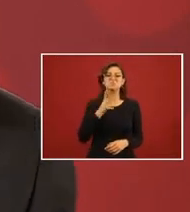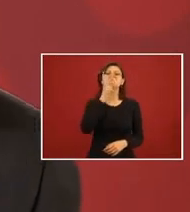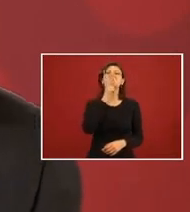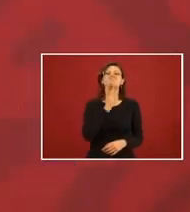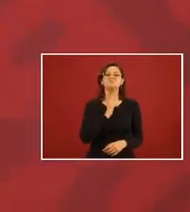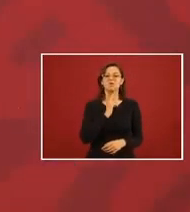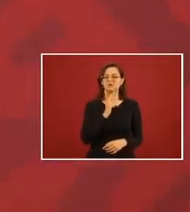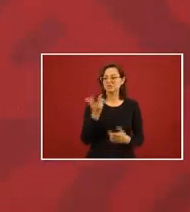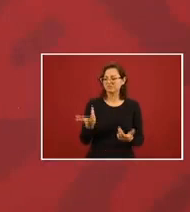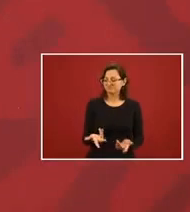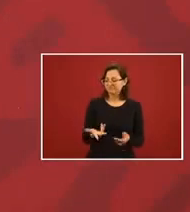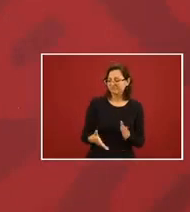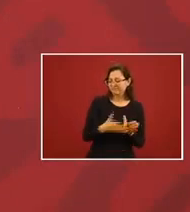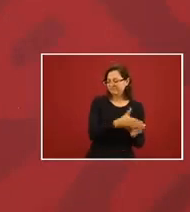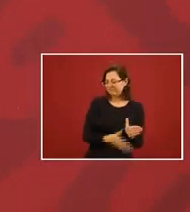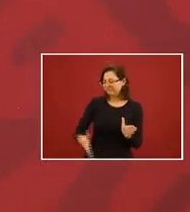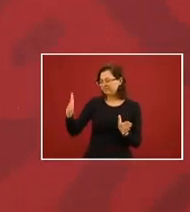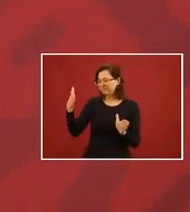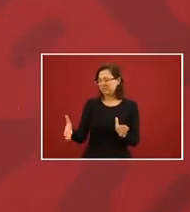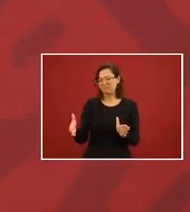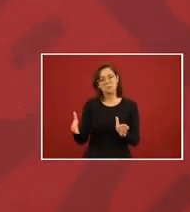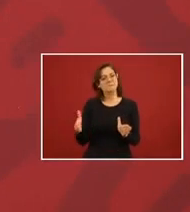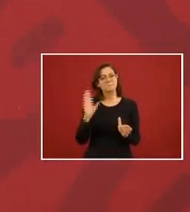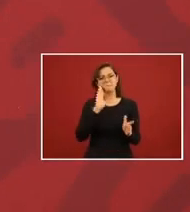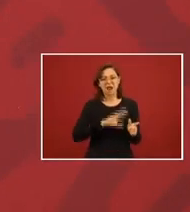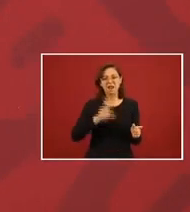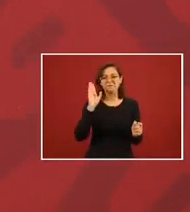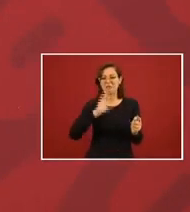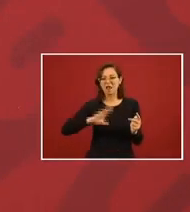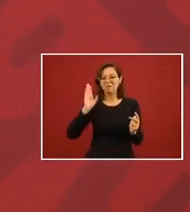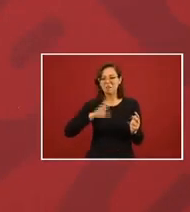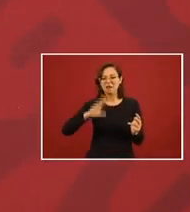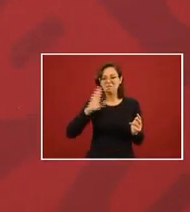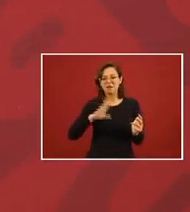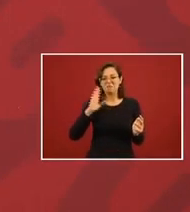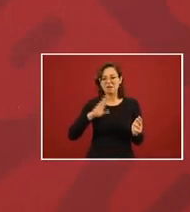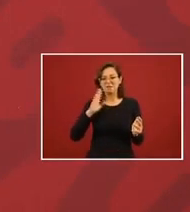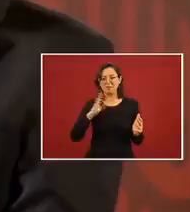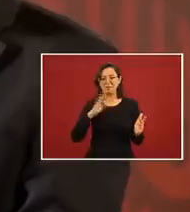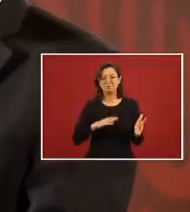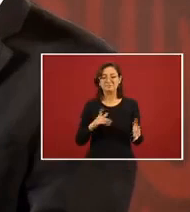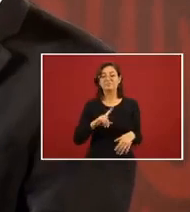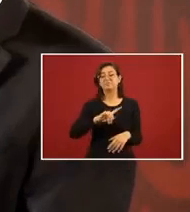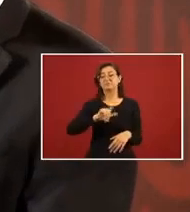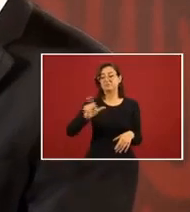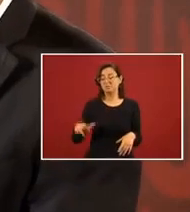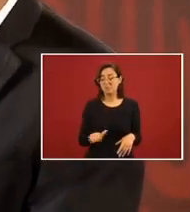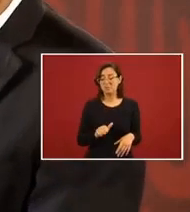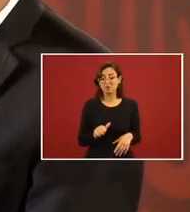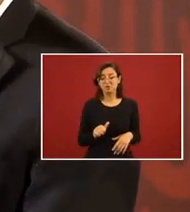que aplicaron, y todo esto incluso se precipitó con la mal